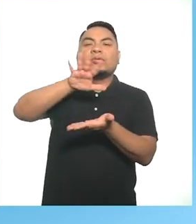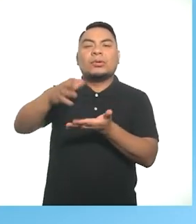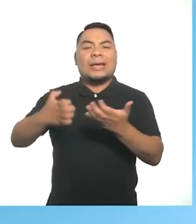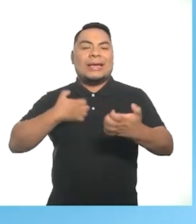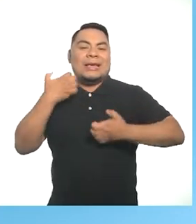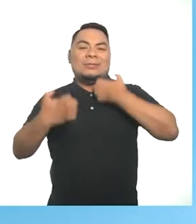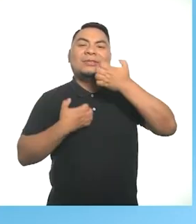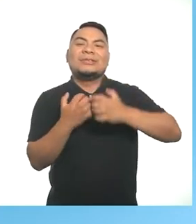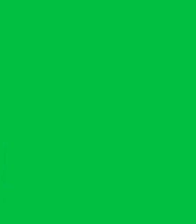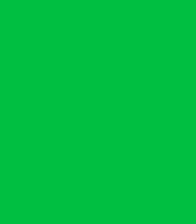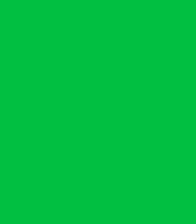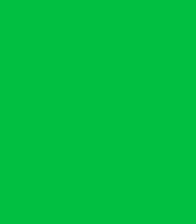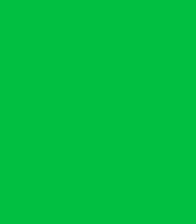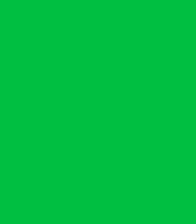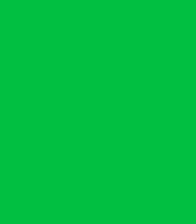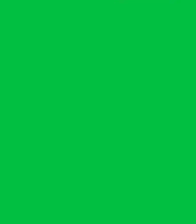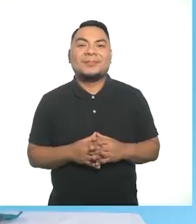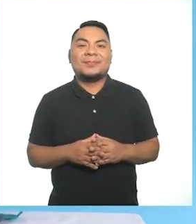de sus emociones.